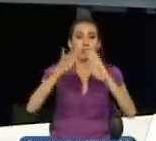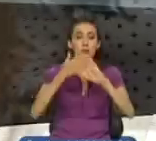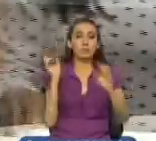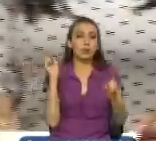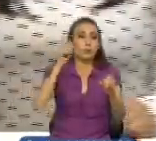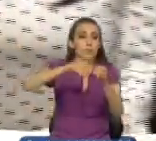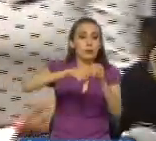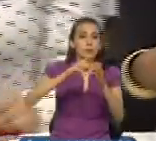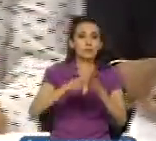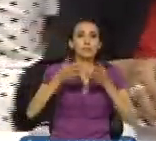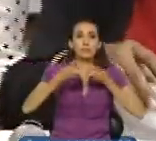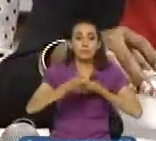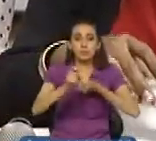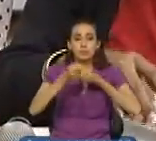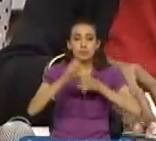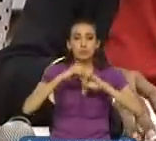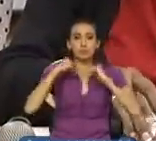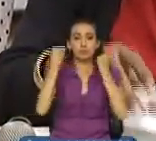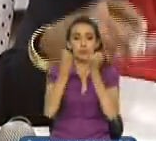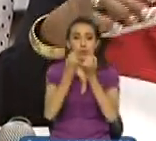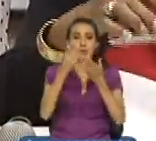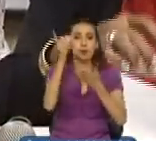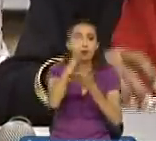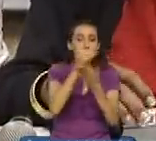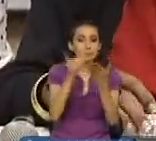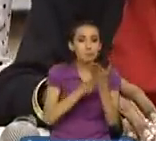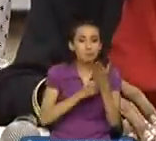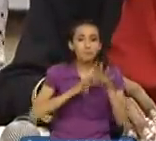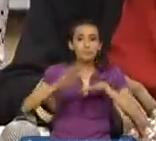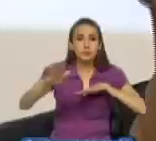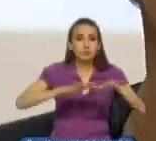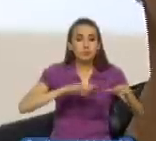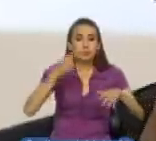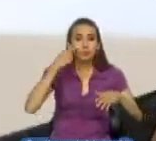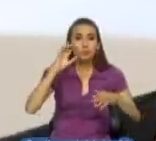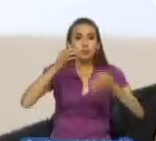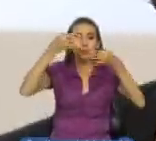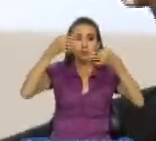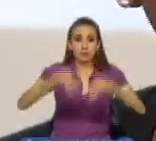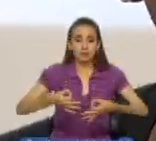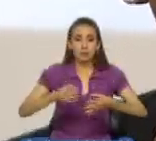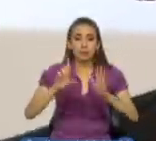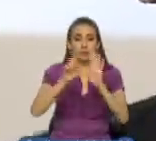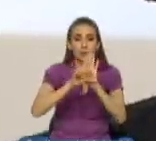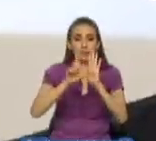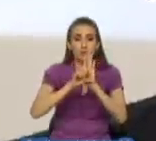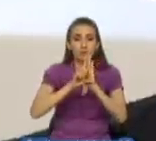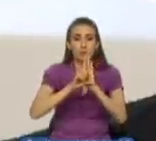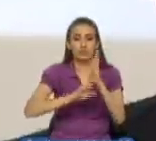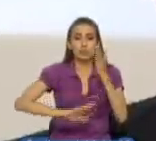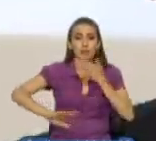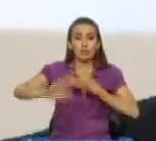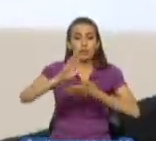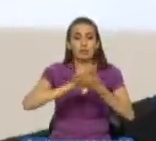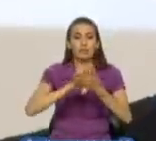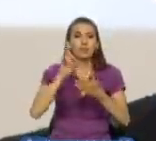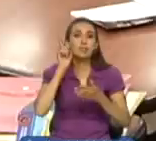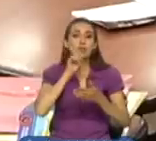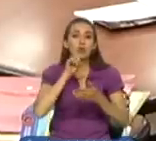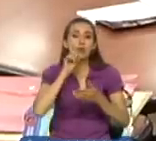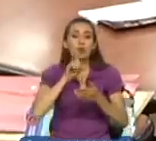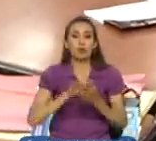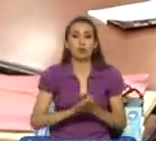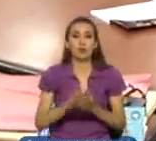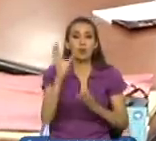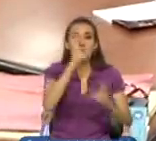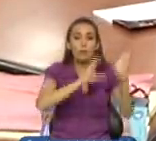participaron en el taller de socialización para el diseño de acciones para el cumplimiento del mandato denominado decenio afrodescendiente que